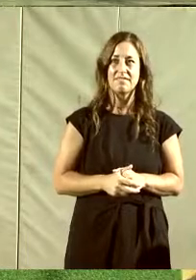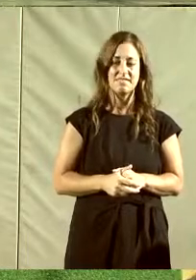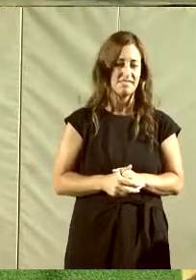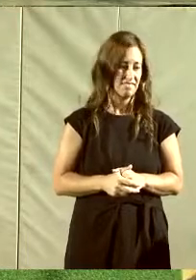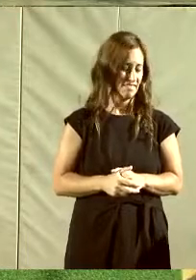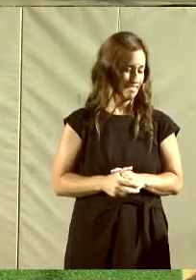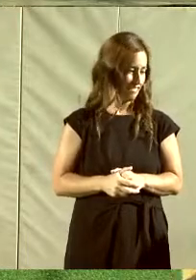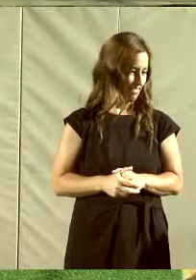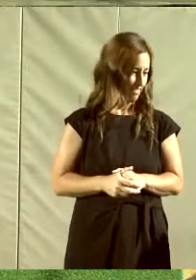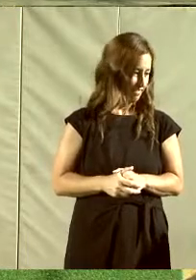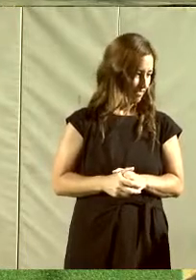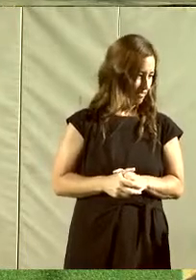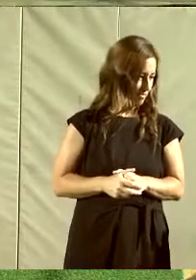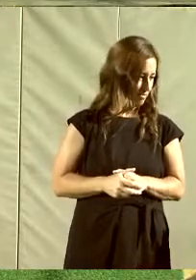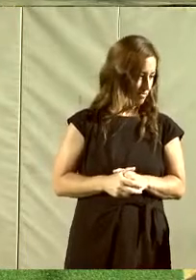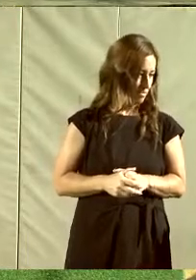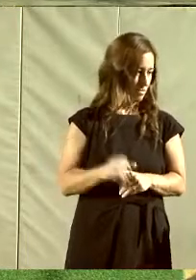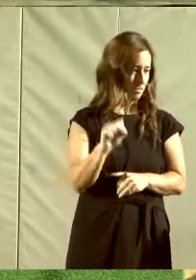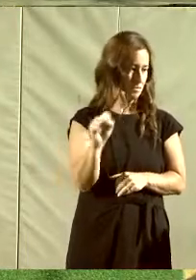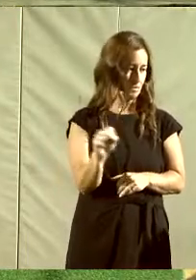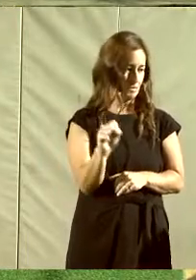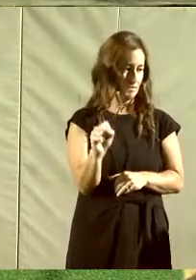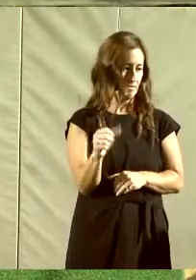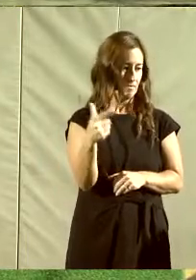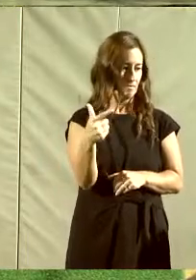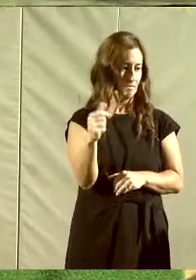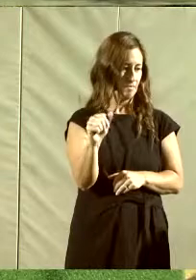Samantha Galicia.